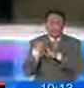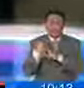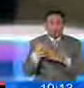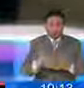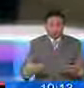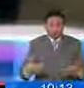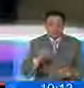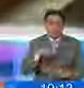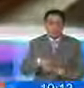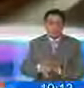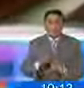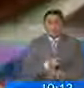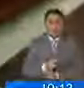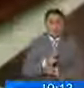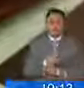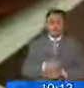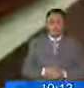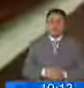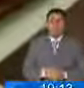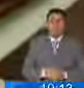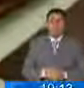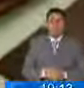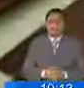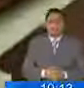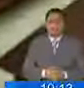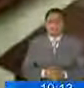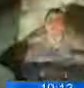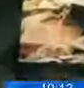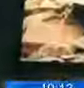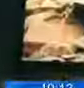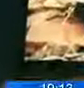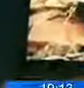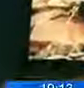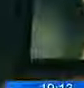prohibida, informó Iván Casamen.